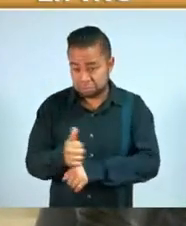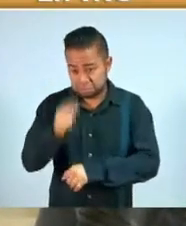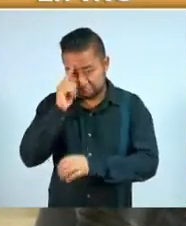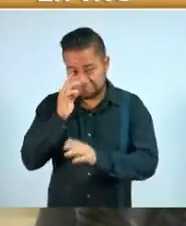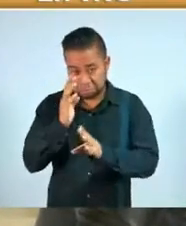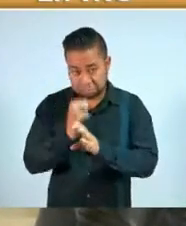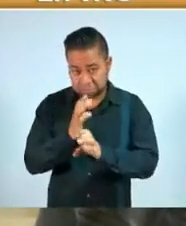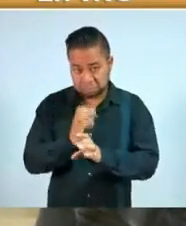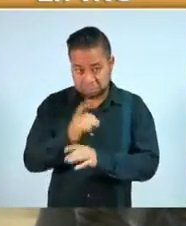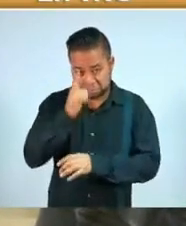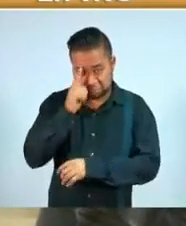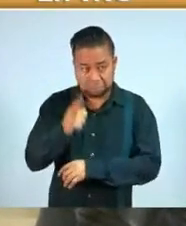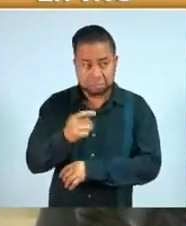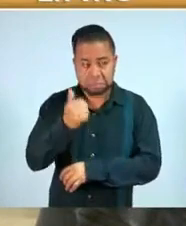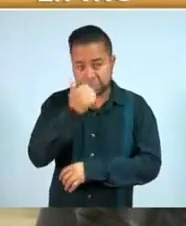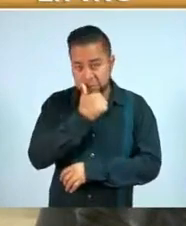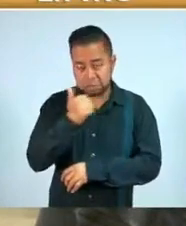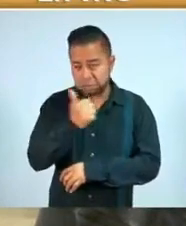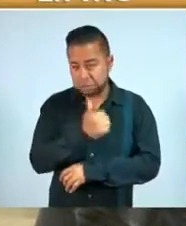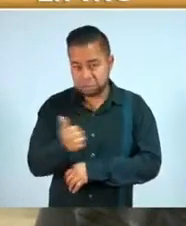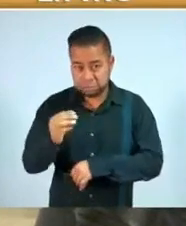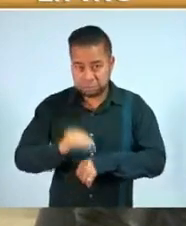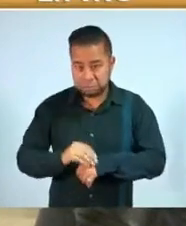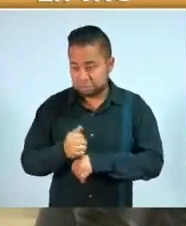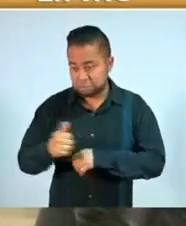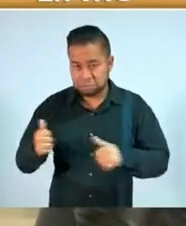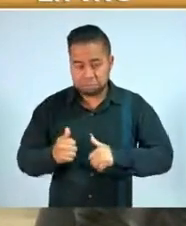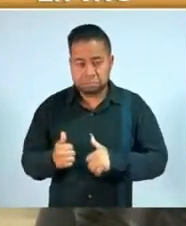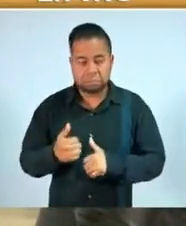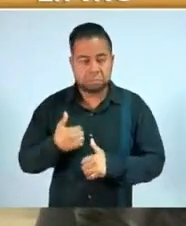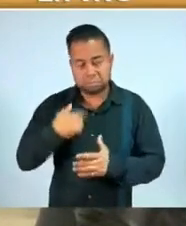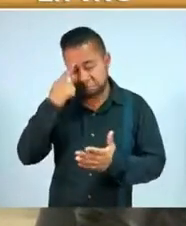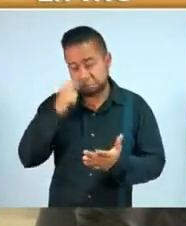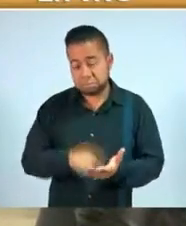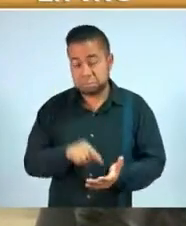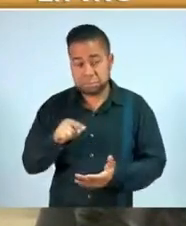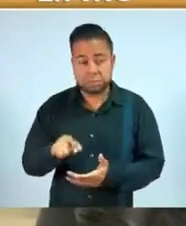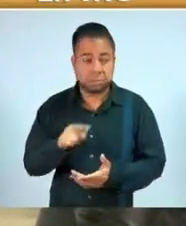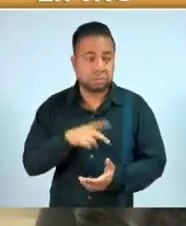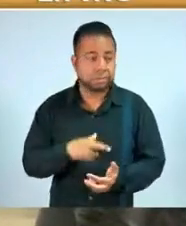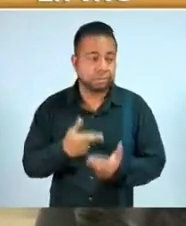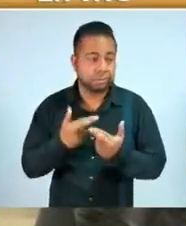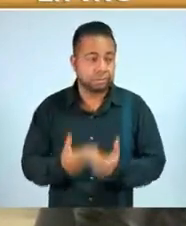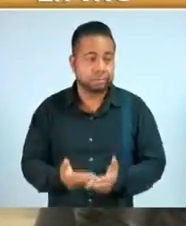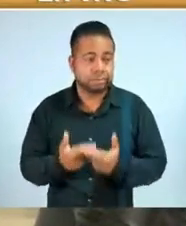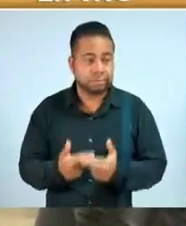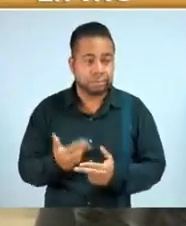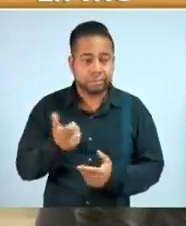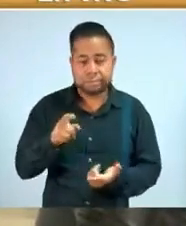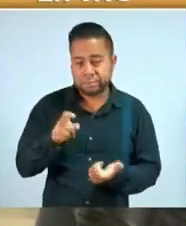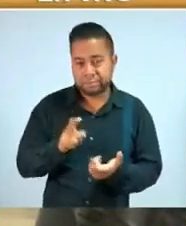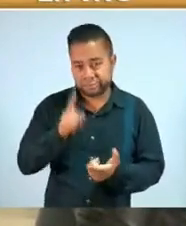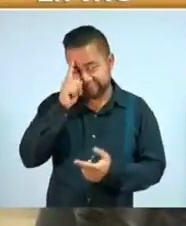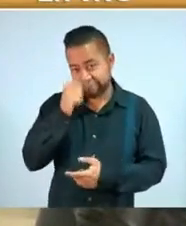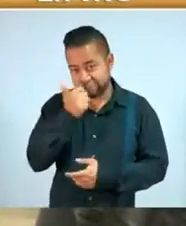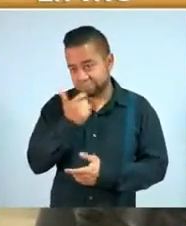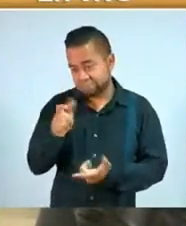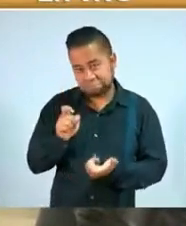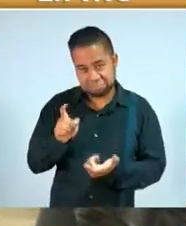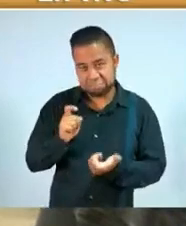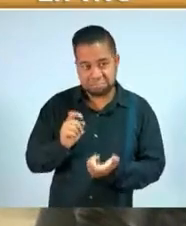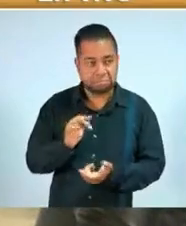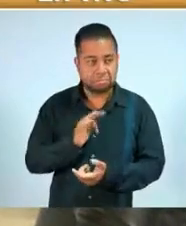Citibus exclusivamente para la parte estudiantil? Ahí también es recurso asegurado de los pobres estudiantes, ¿no?